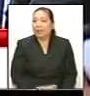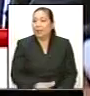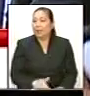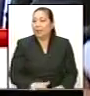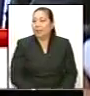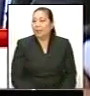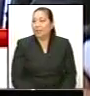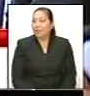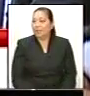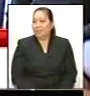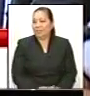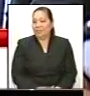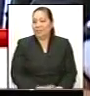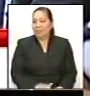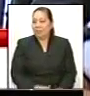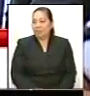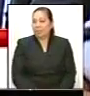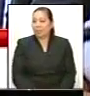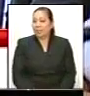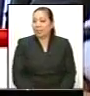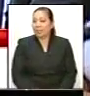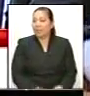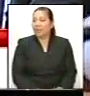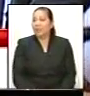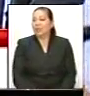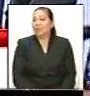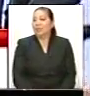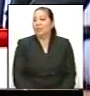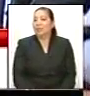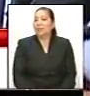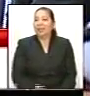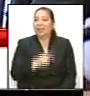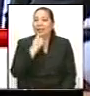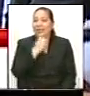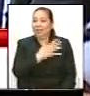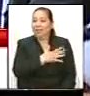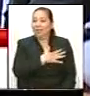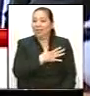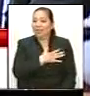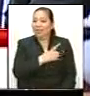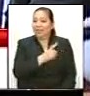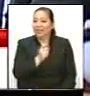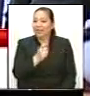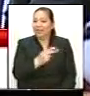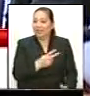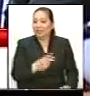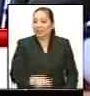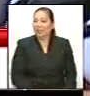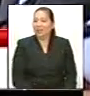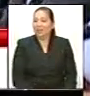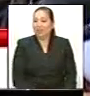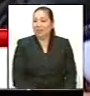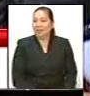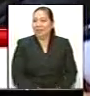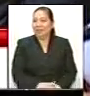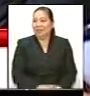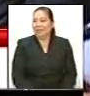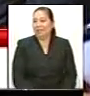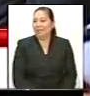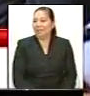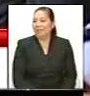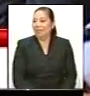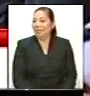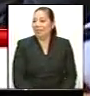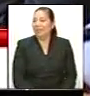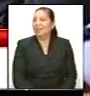el texto escolar de Historia, Geografía y Economía del quinto año de secundaria, en la página 178 y 179, se hace un